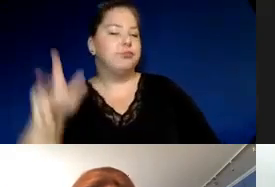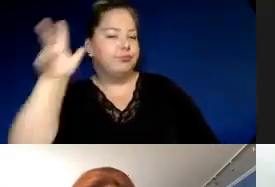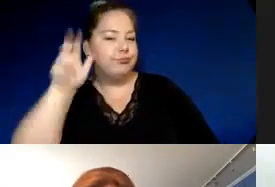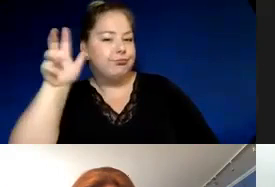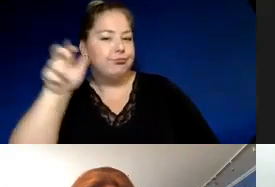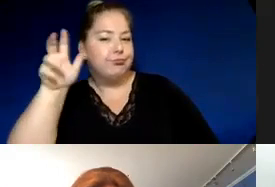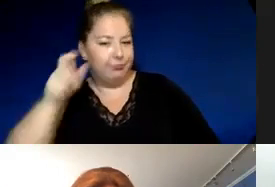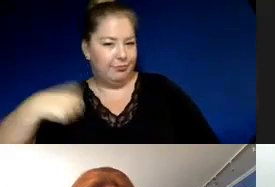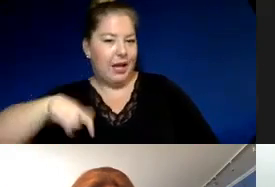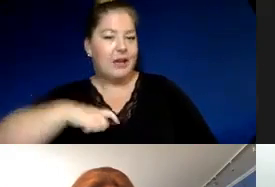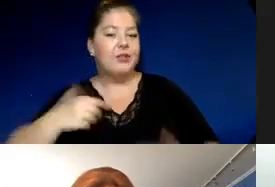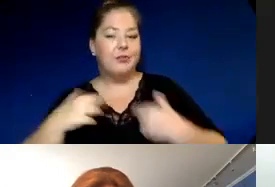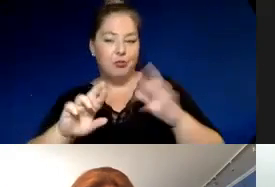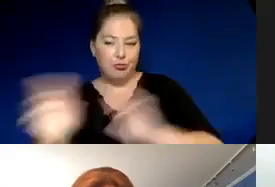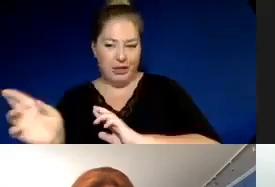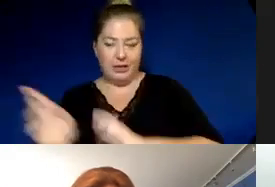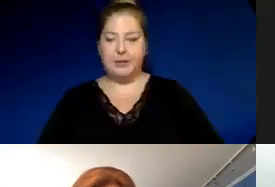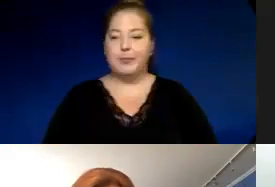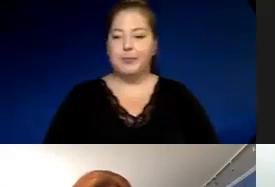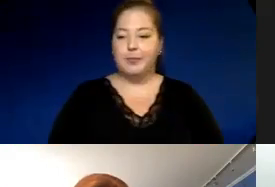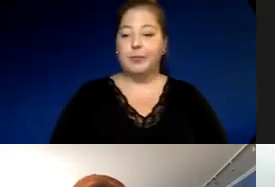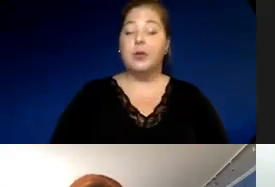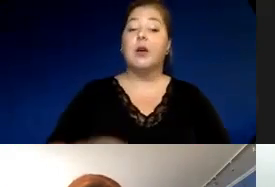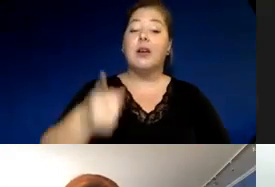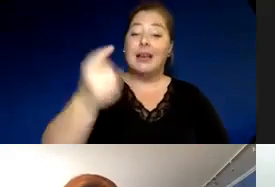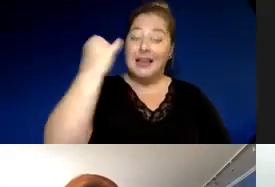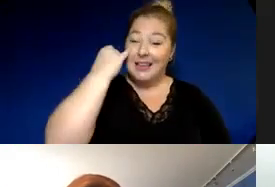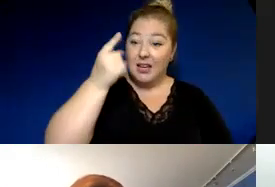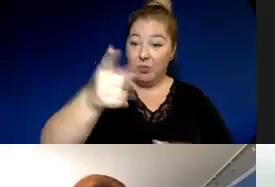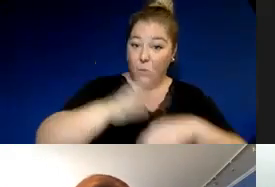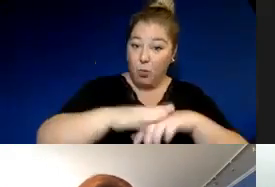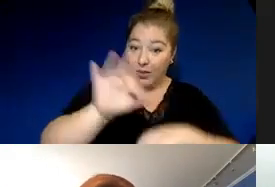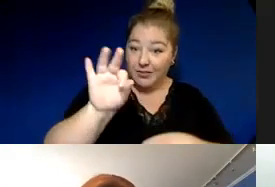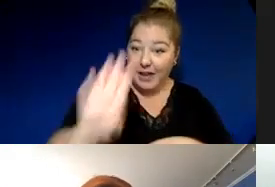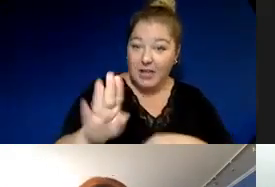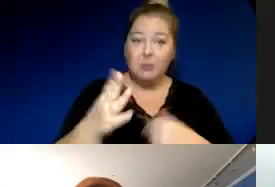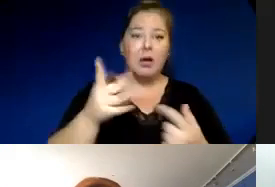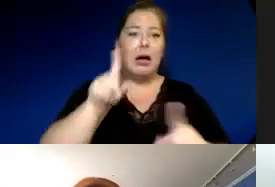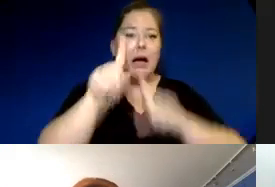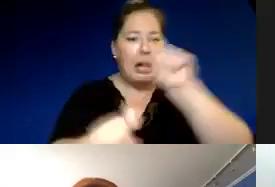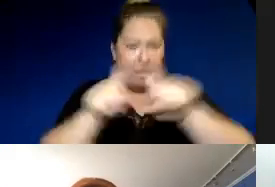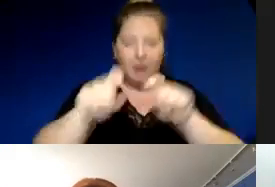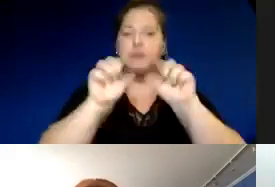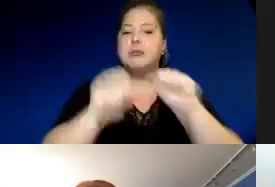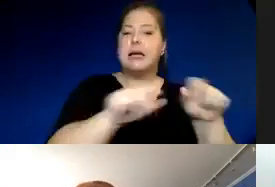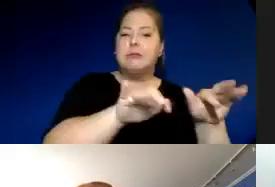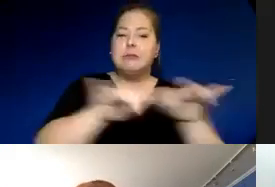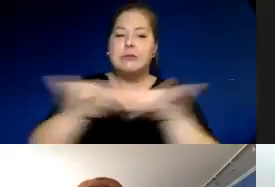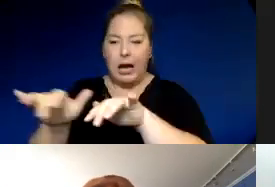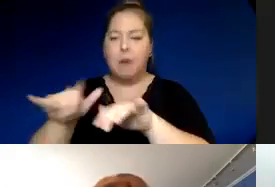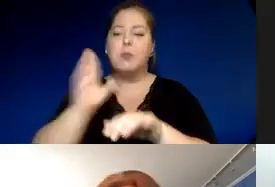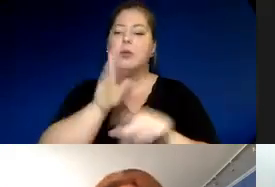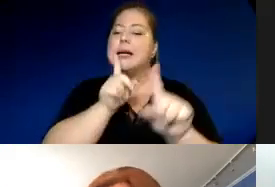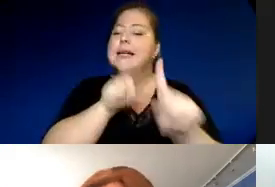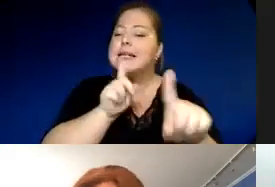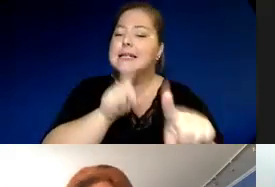reprogramado en español. Vamos a recibir preguntas hoy de los miembros de la comunidad en Facebook, en los comentarios.